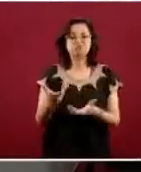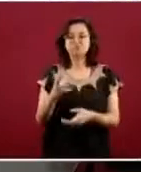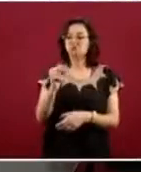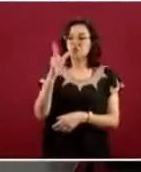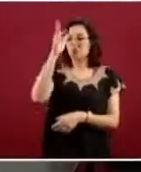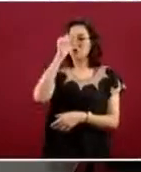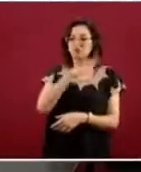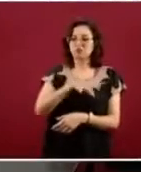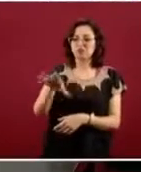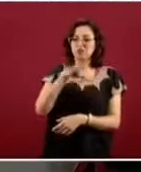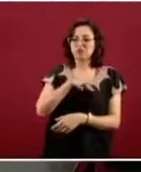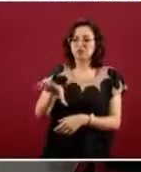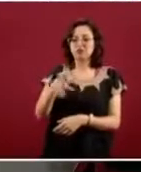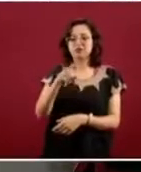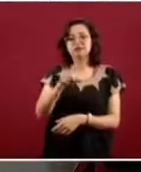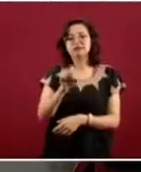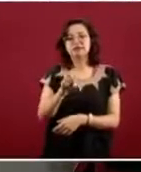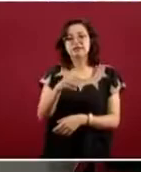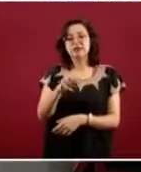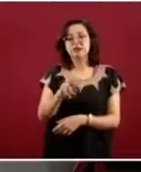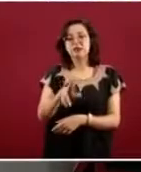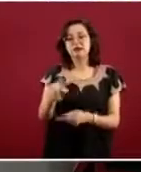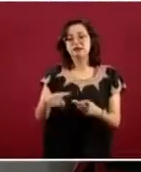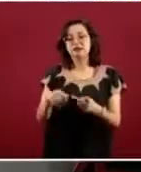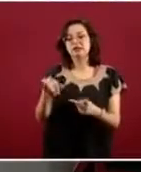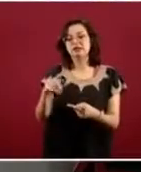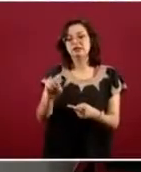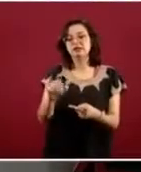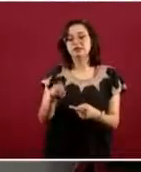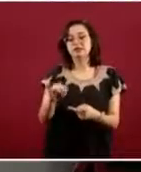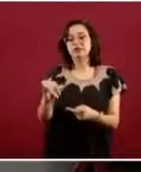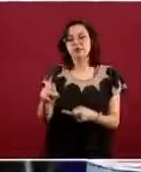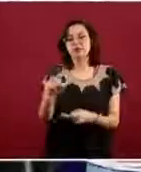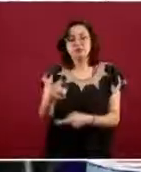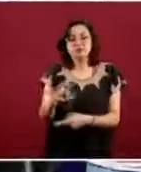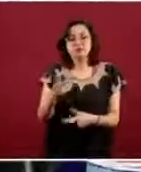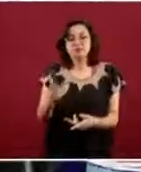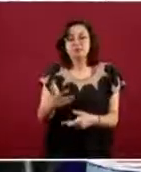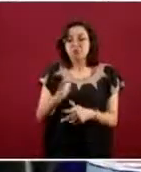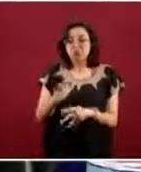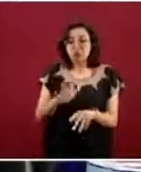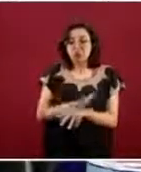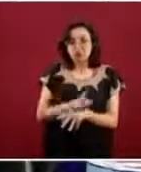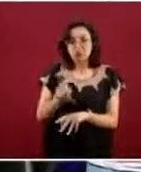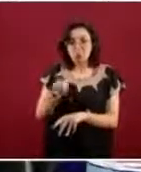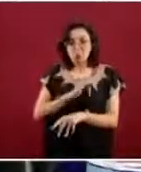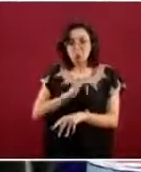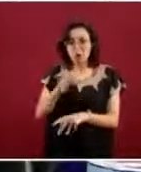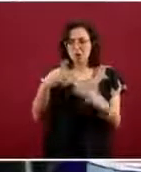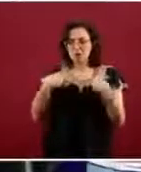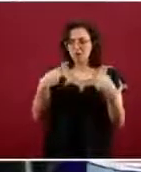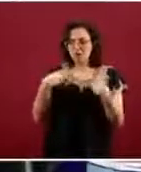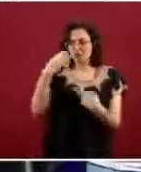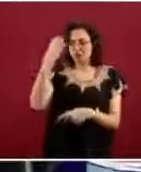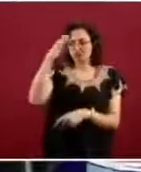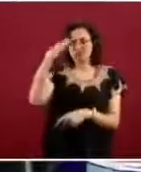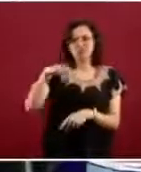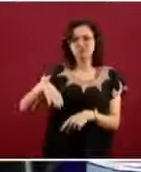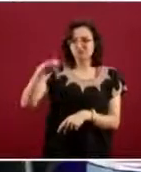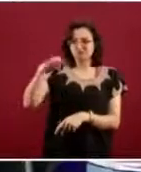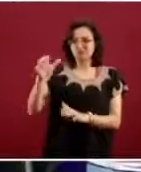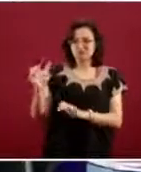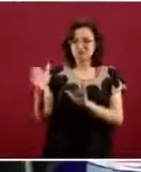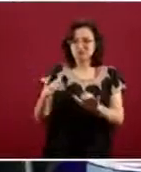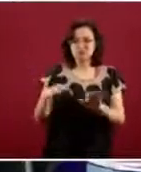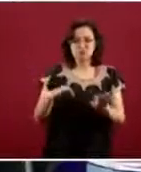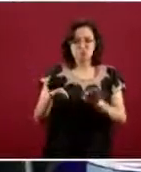Un caso ha sido en Secretaría de Marina y otro caso ha sido en el INSABI. Si están buscando modificar esos protocolos para que gente con experiencia